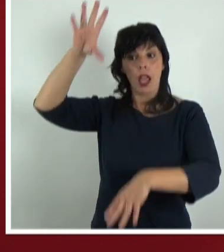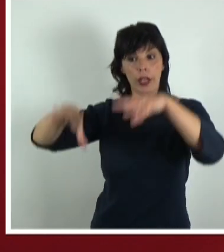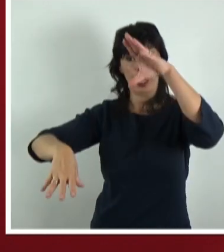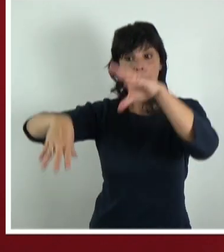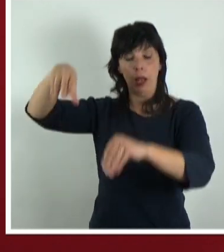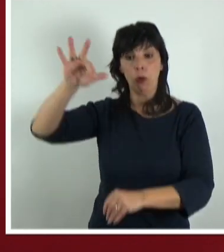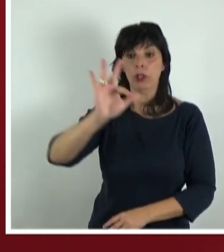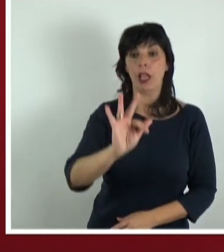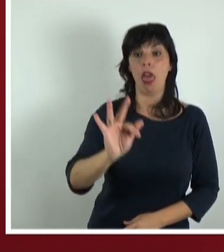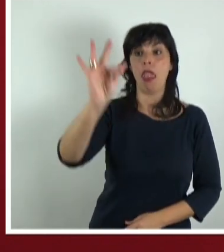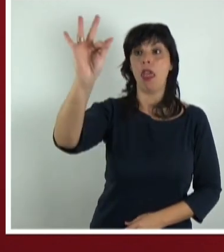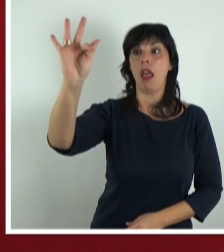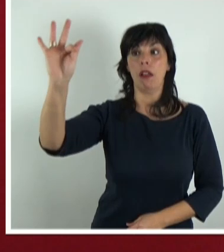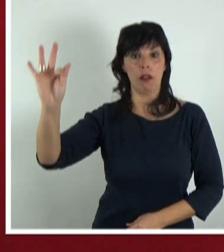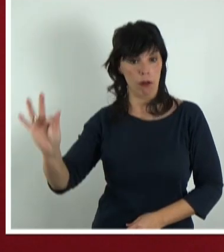con la acusación.